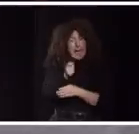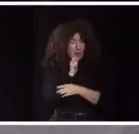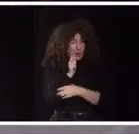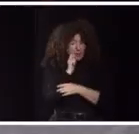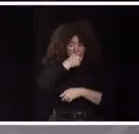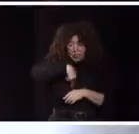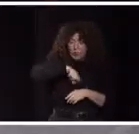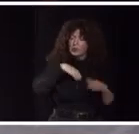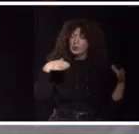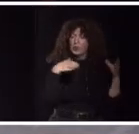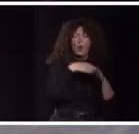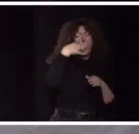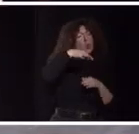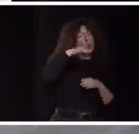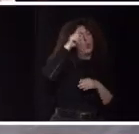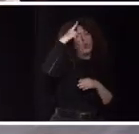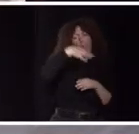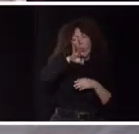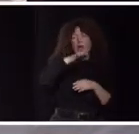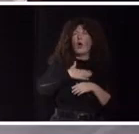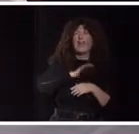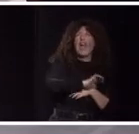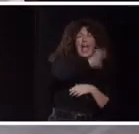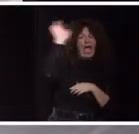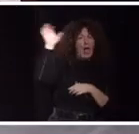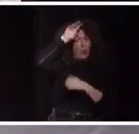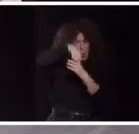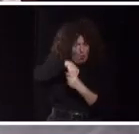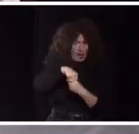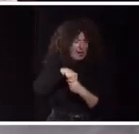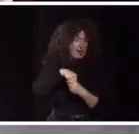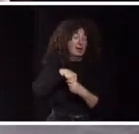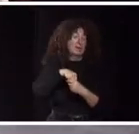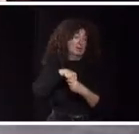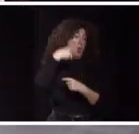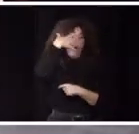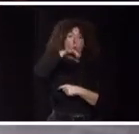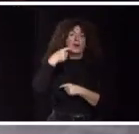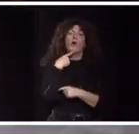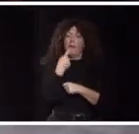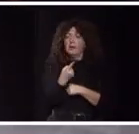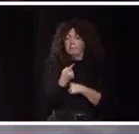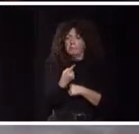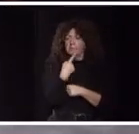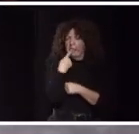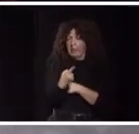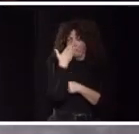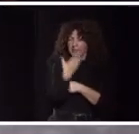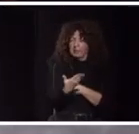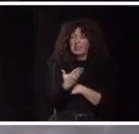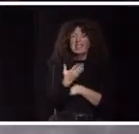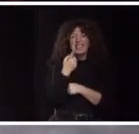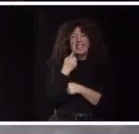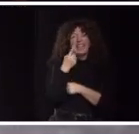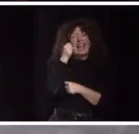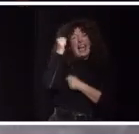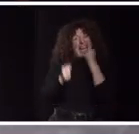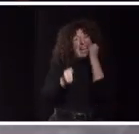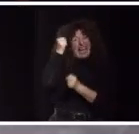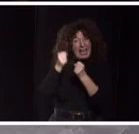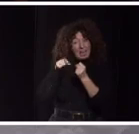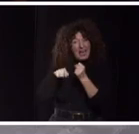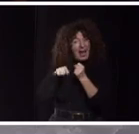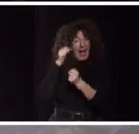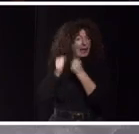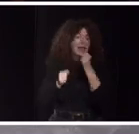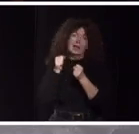única fuerza política de Europa que hemos dicho, que un criminal tiene que ir